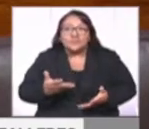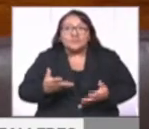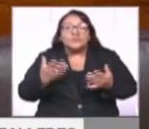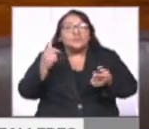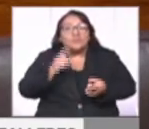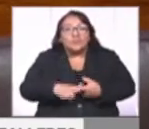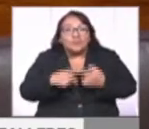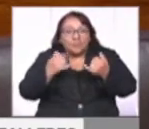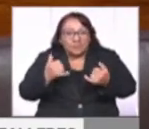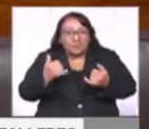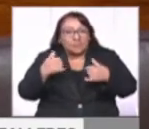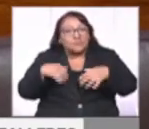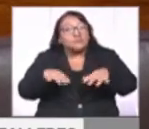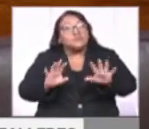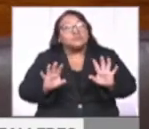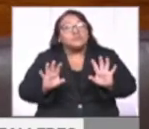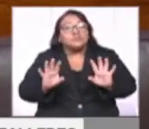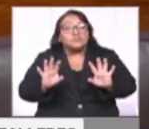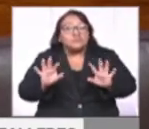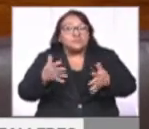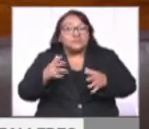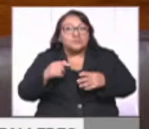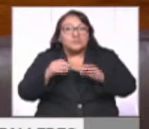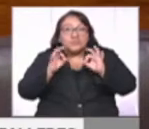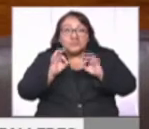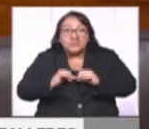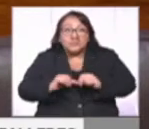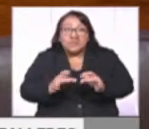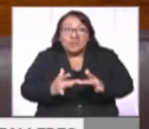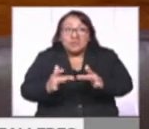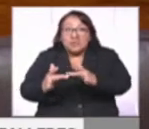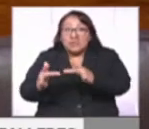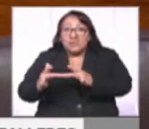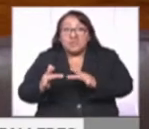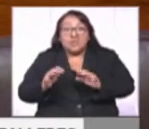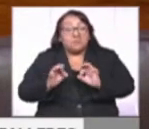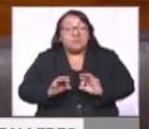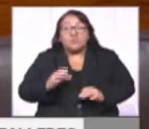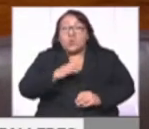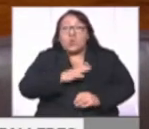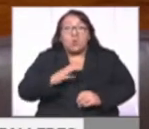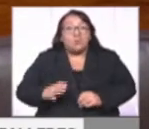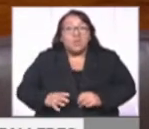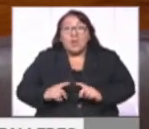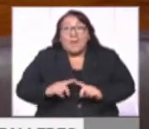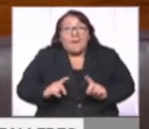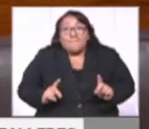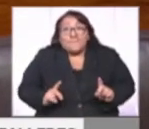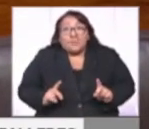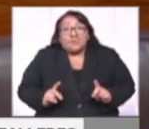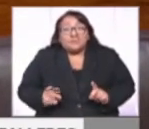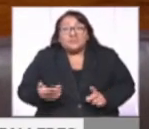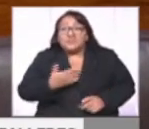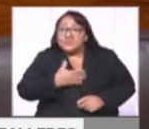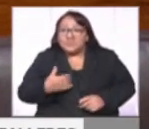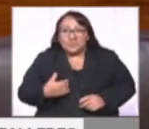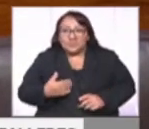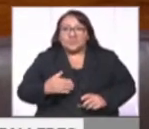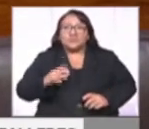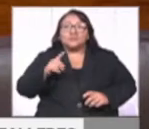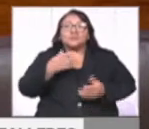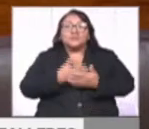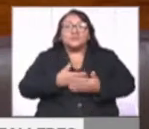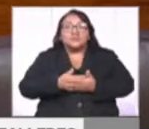aún por ahí siguen los nexos y al final siguen siendo el mismo gobierno. Pero, presidente, la